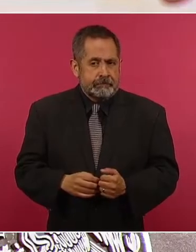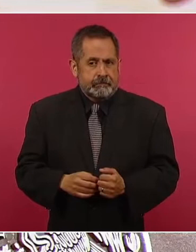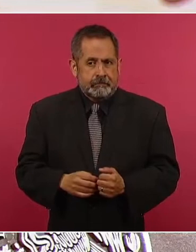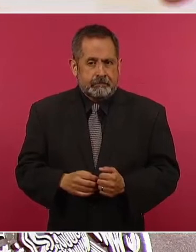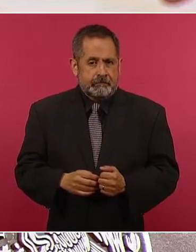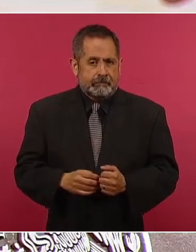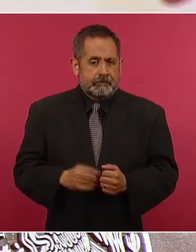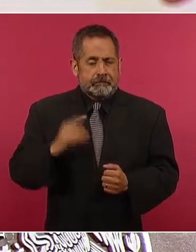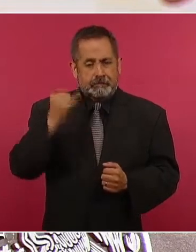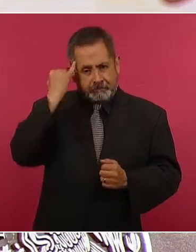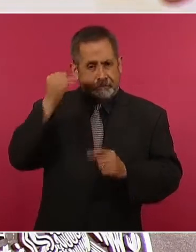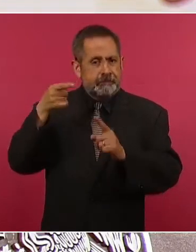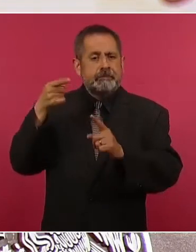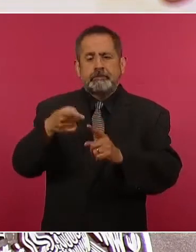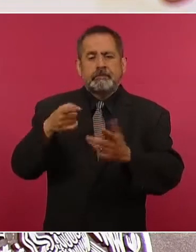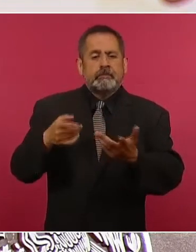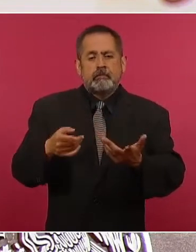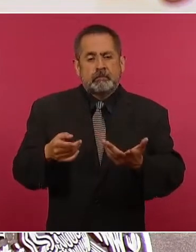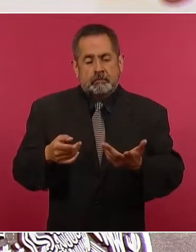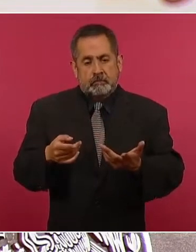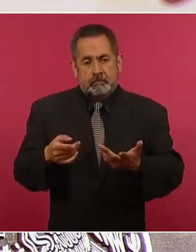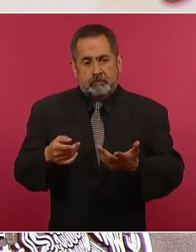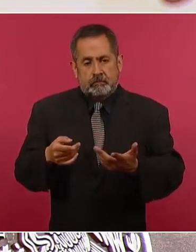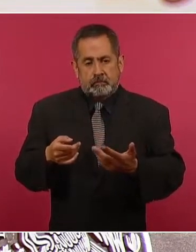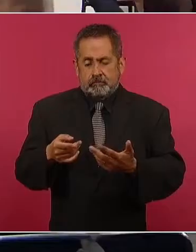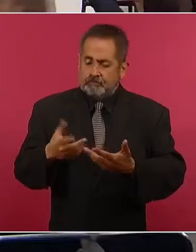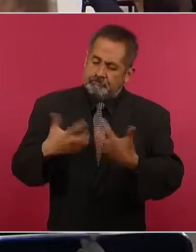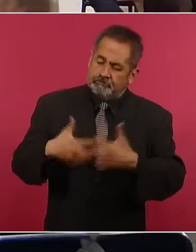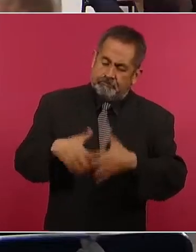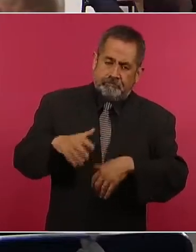el propósito es producir.